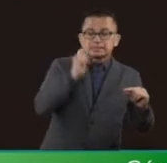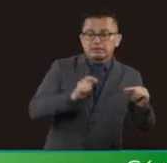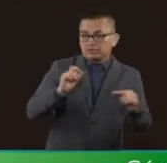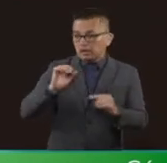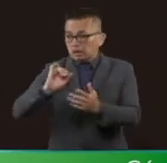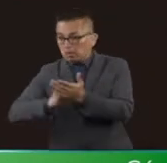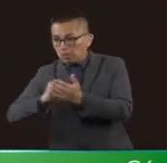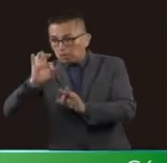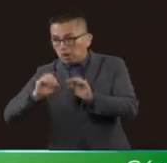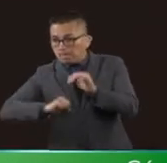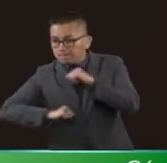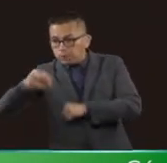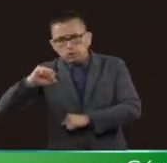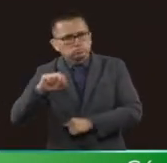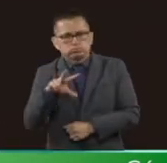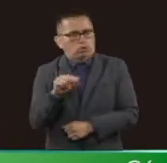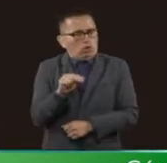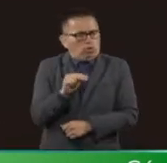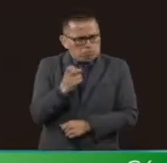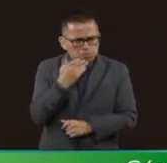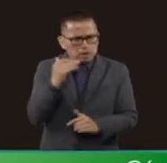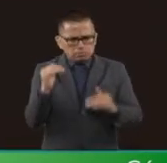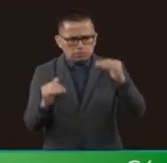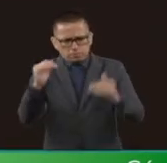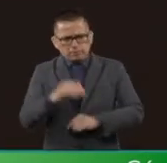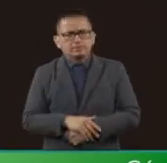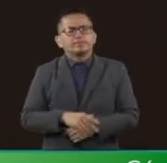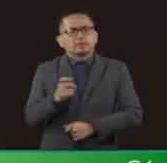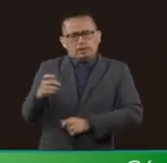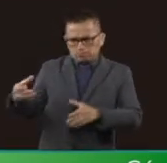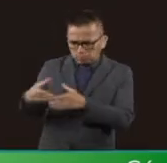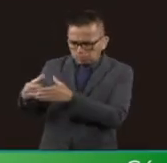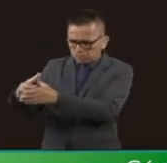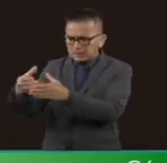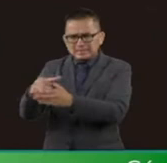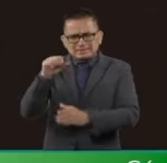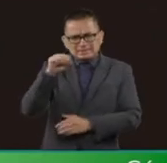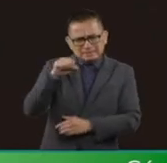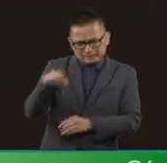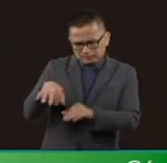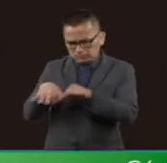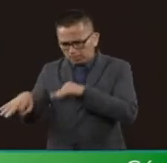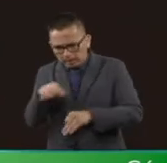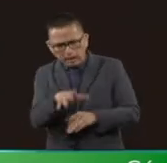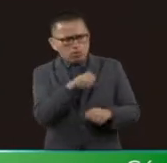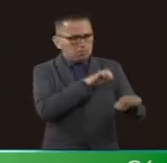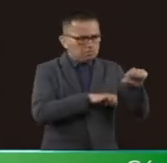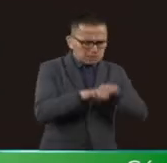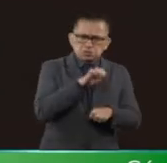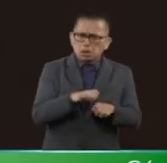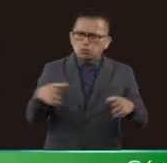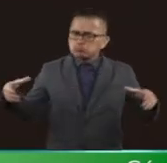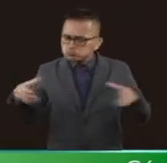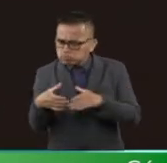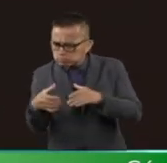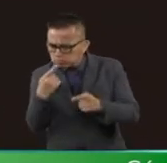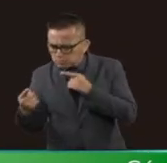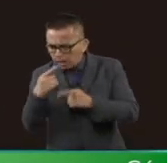progresista retomó la propuesta y una buena parte del sector empresarial. Durante este